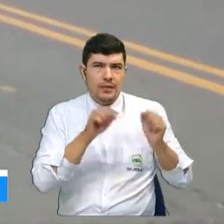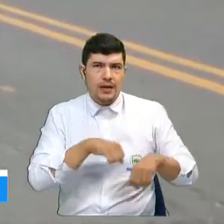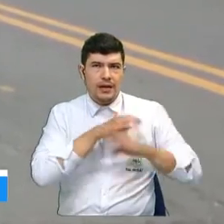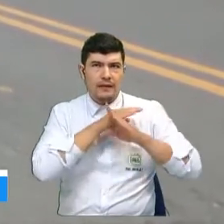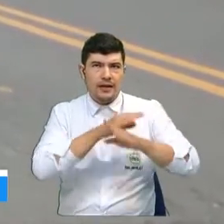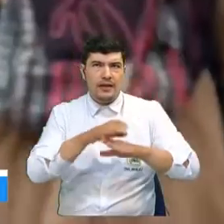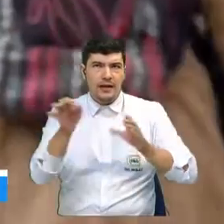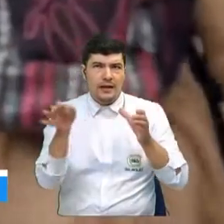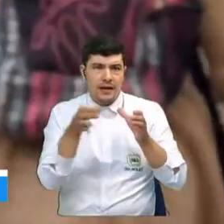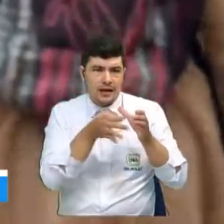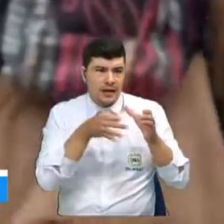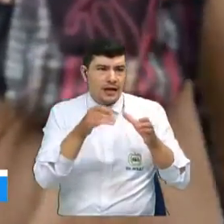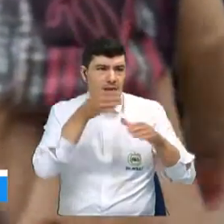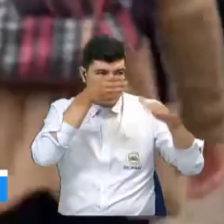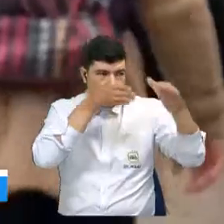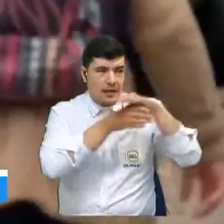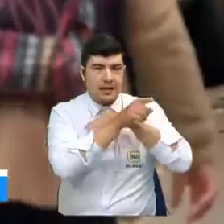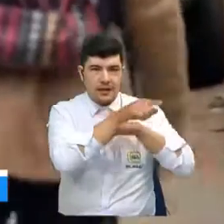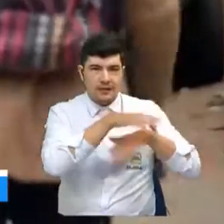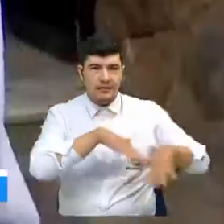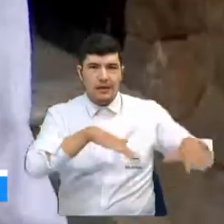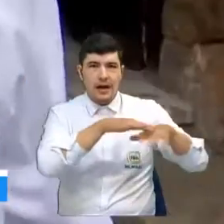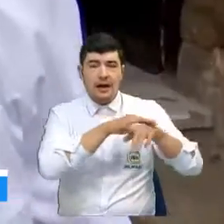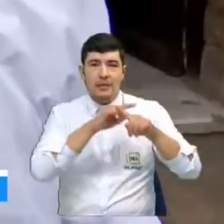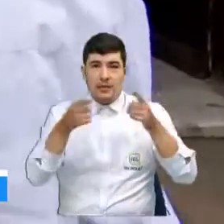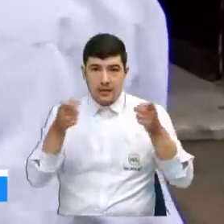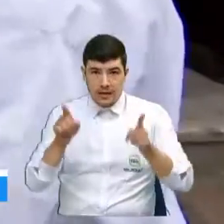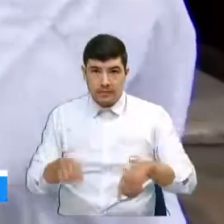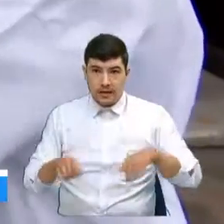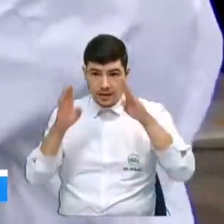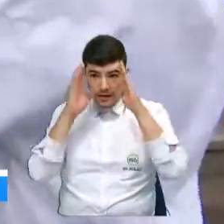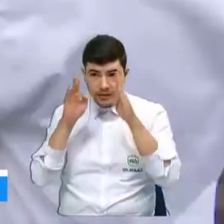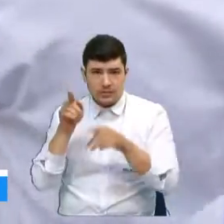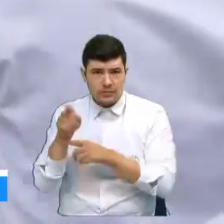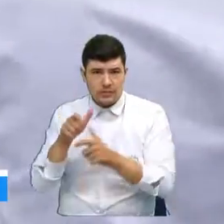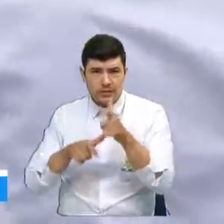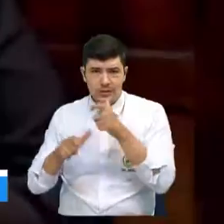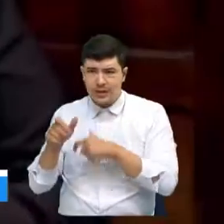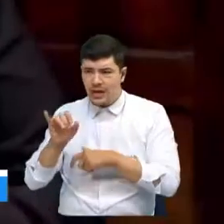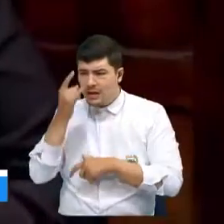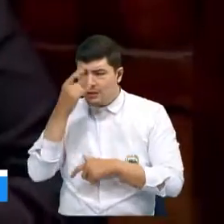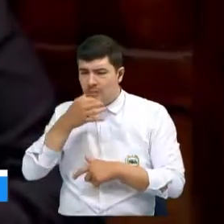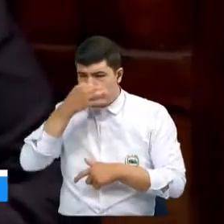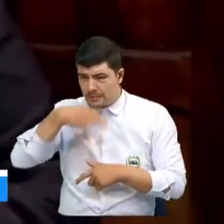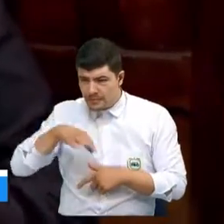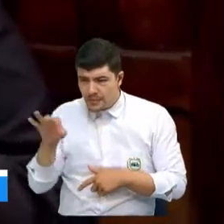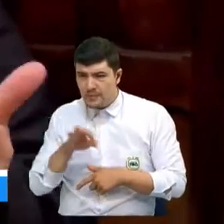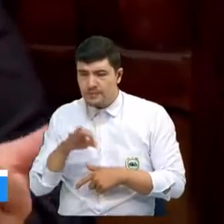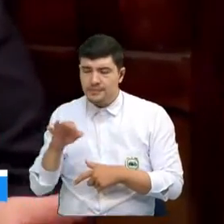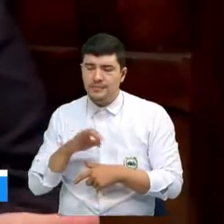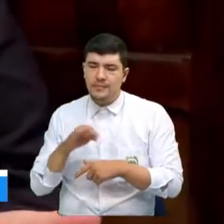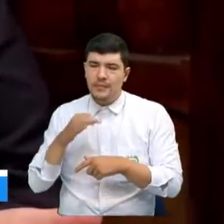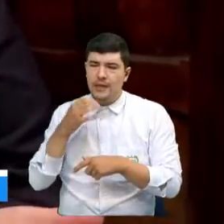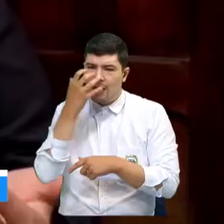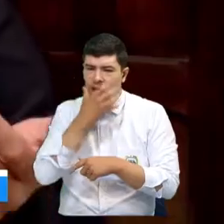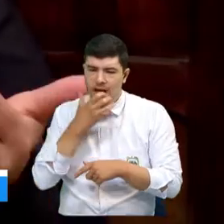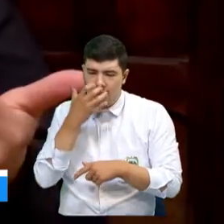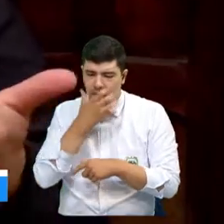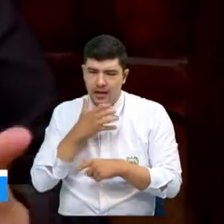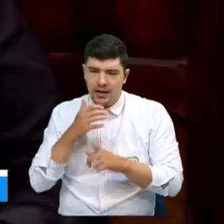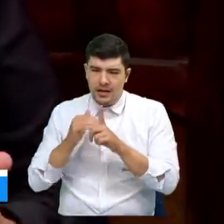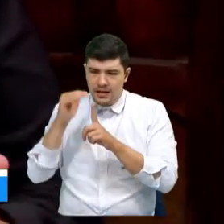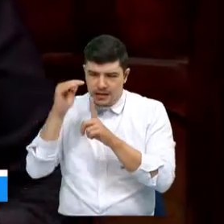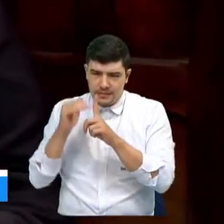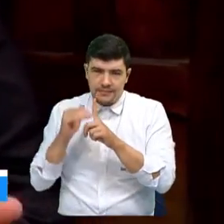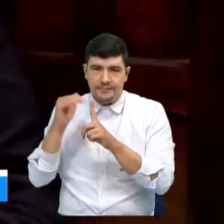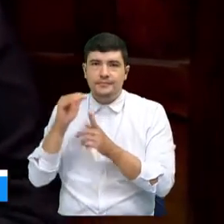evitar bacterias allá adentro. Están pendientes si llegan personas con fiebre y síntomas gripales. Se observa a la persona si trae una tos seca, si